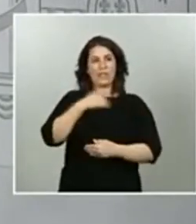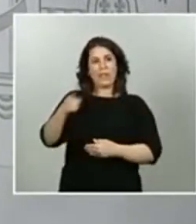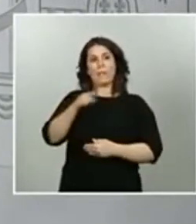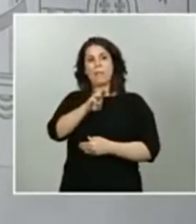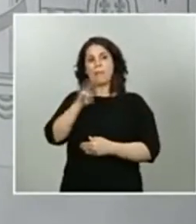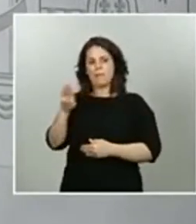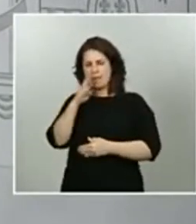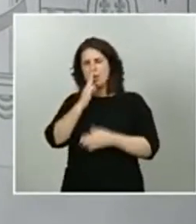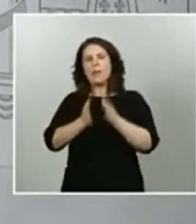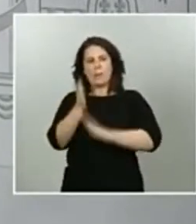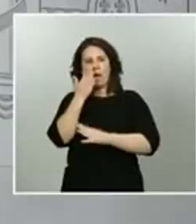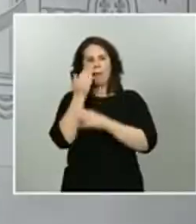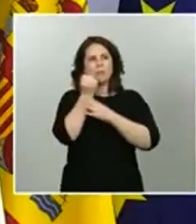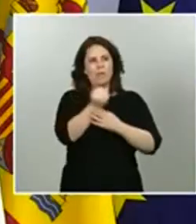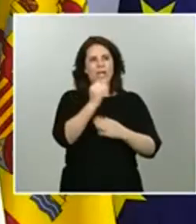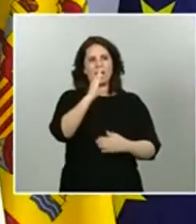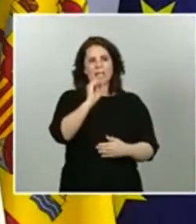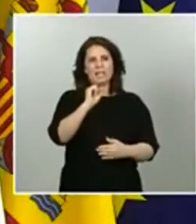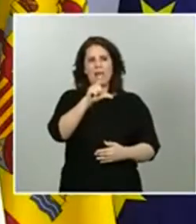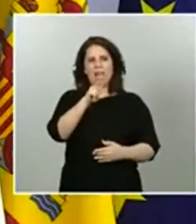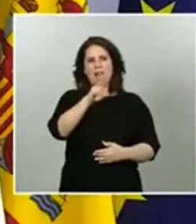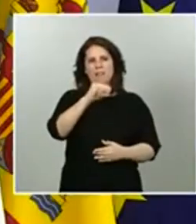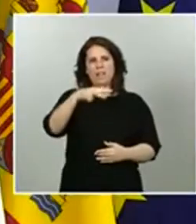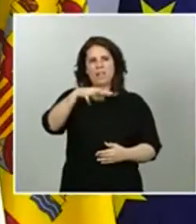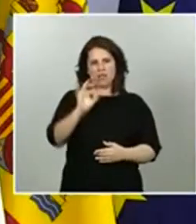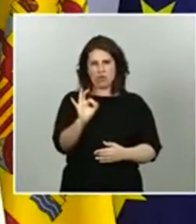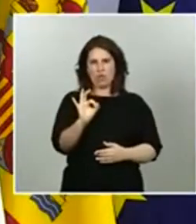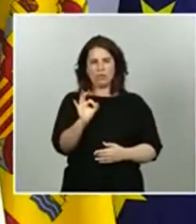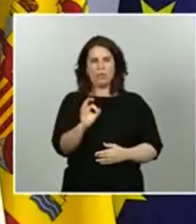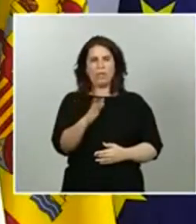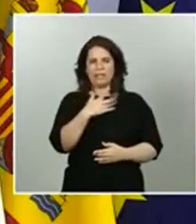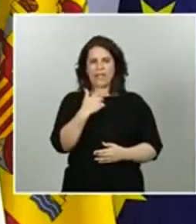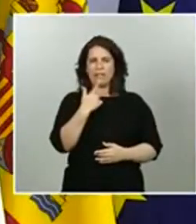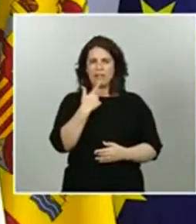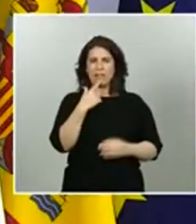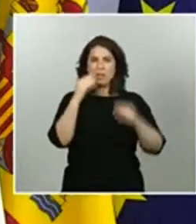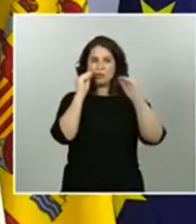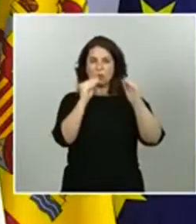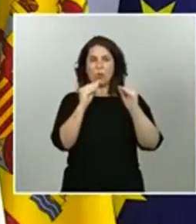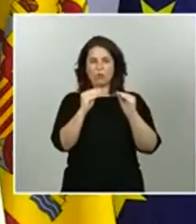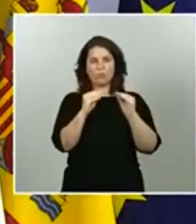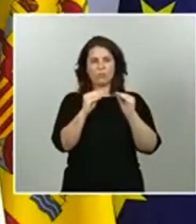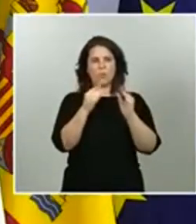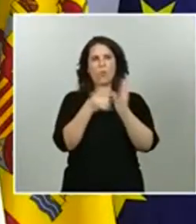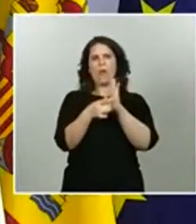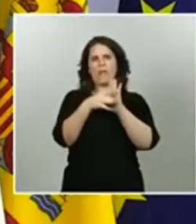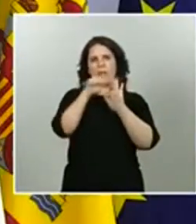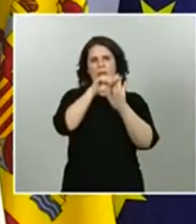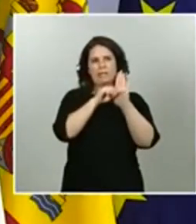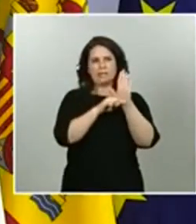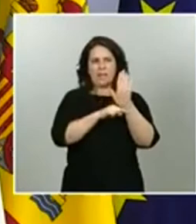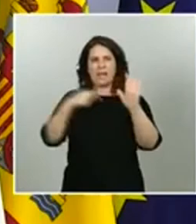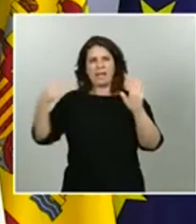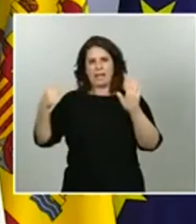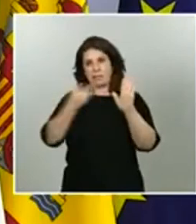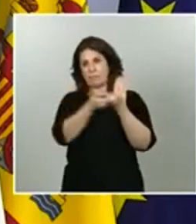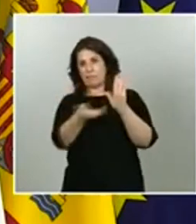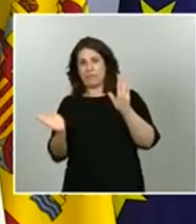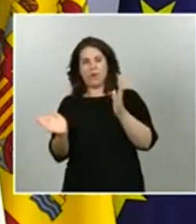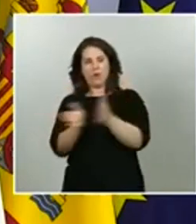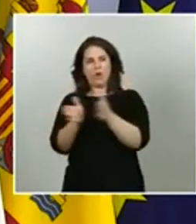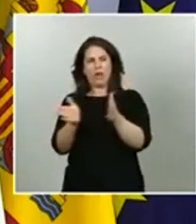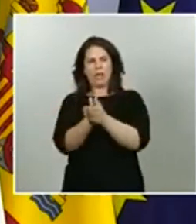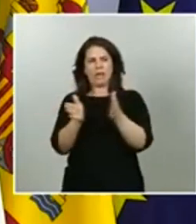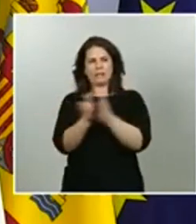Nadia Calviño y, en consecuencia, eso significa que reúne cualidades que son reconocidas por colegas que no tienen